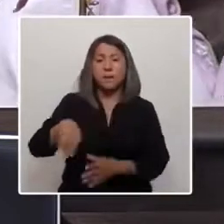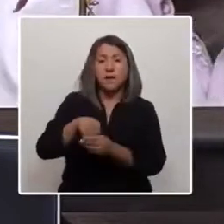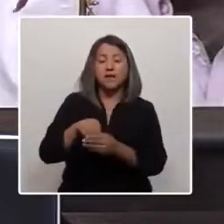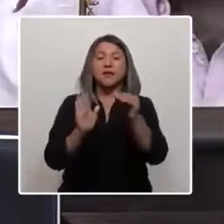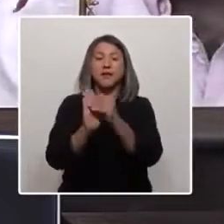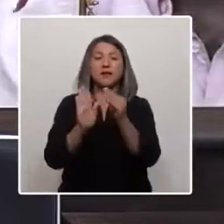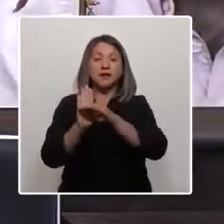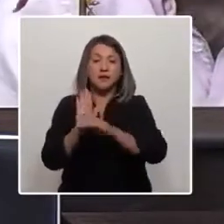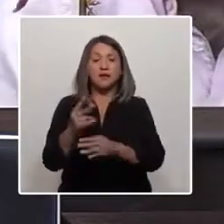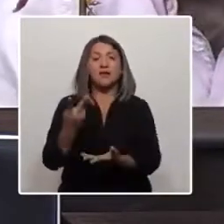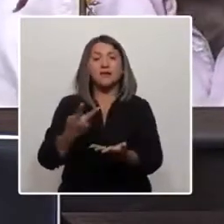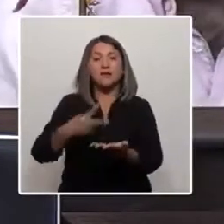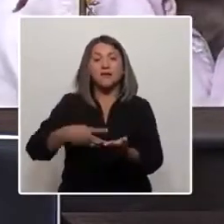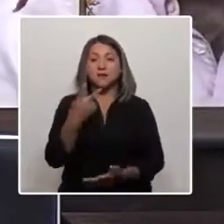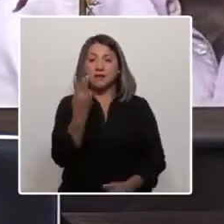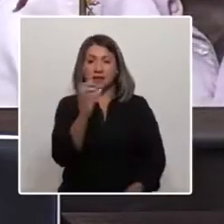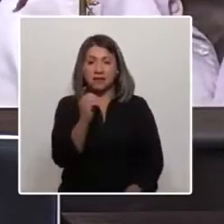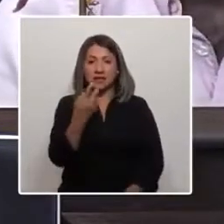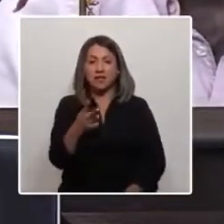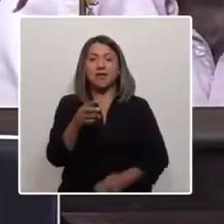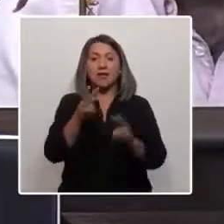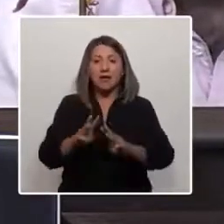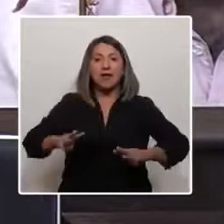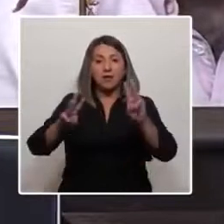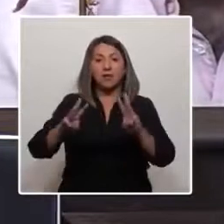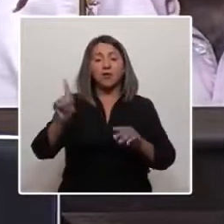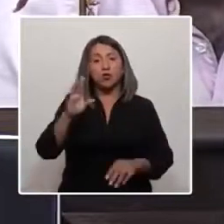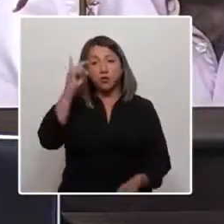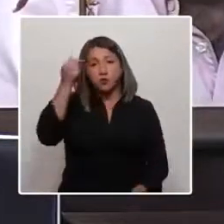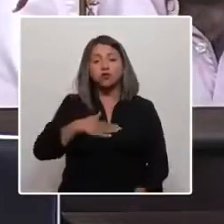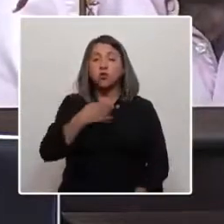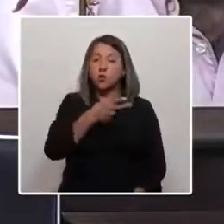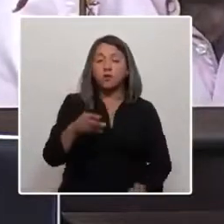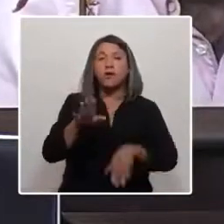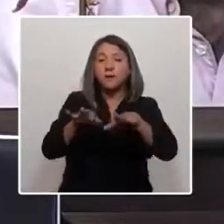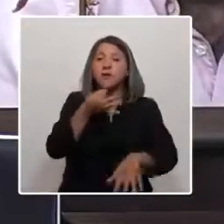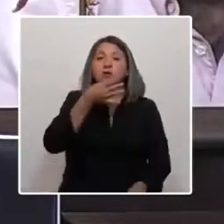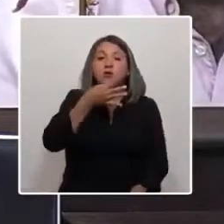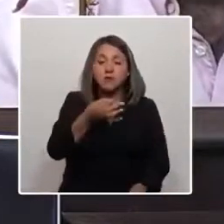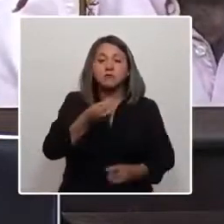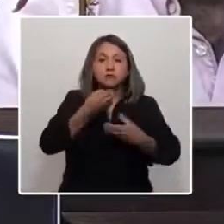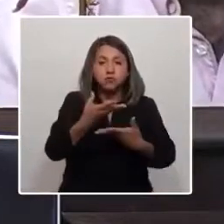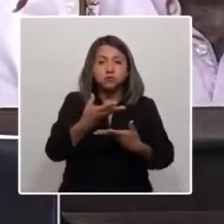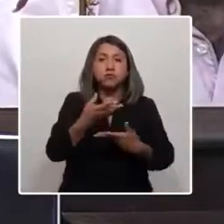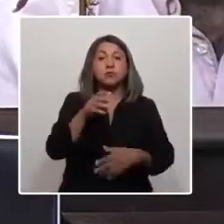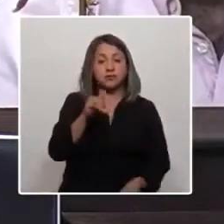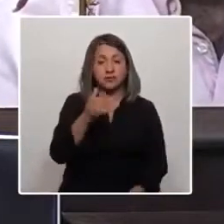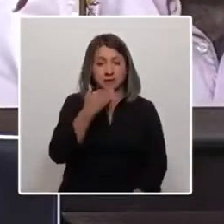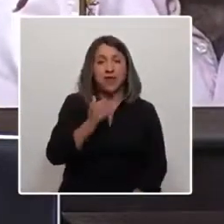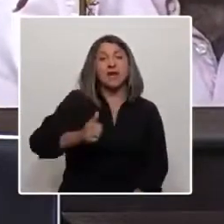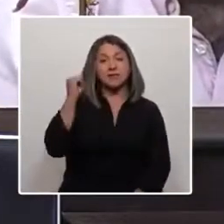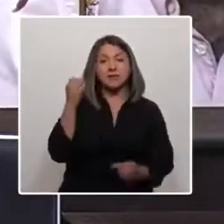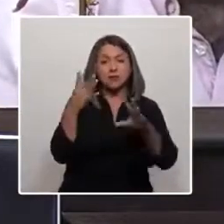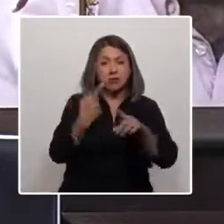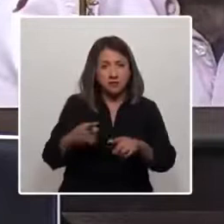Agenda 2030 de la ONU. Y no lo invento yo, ustedes mismos lo han dicho expresamente, sin ir más lejos, ayer varias